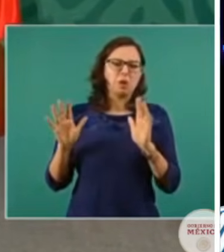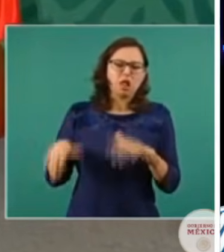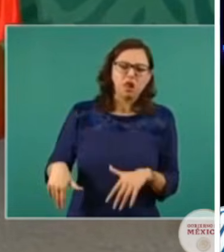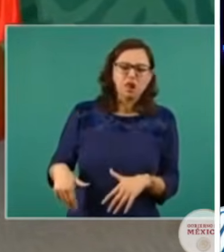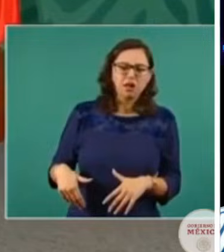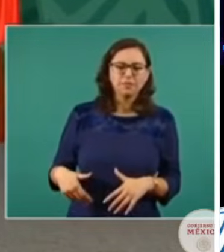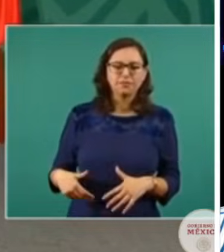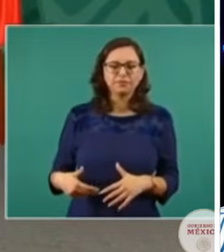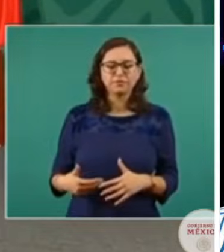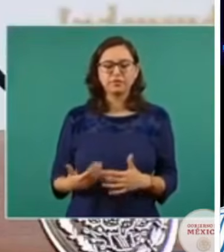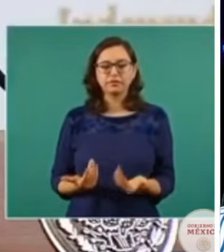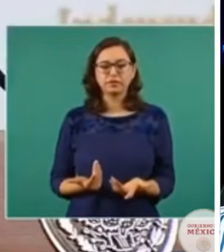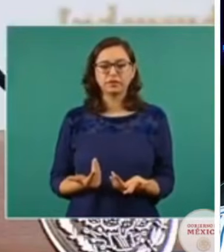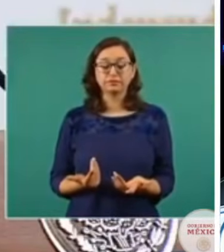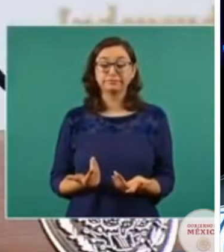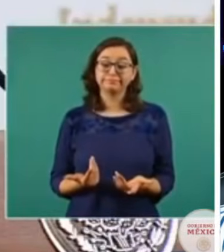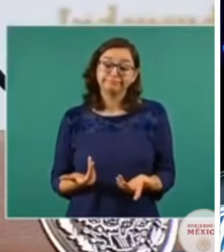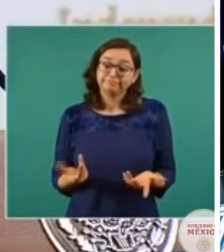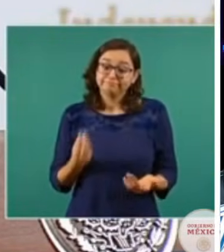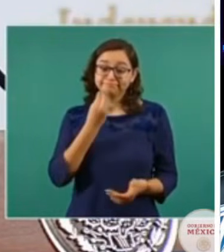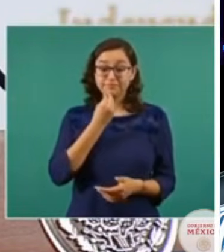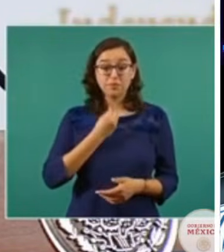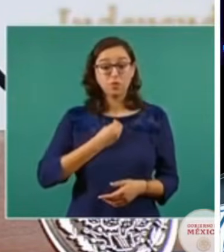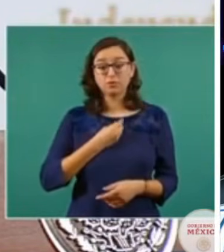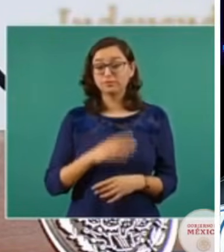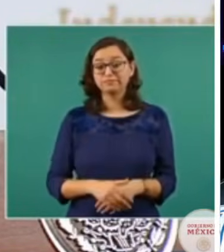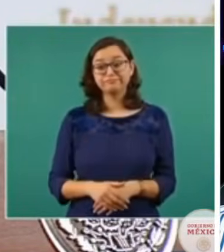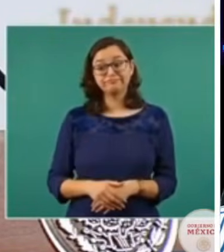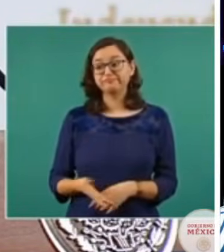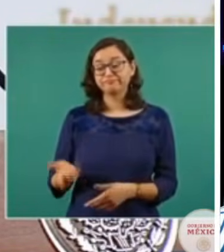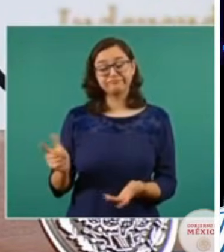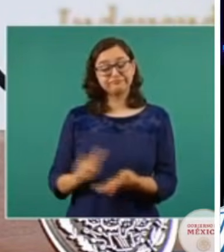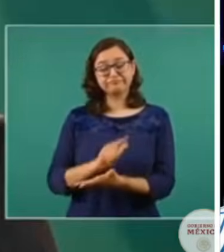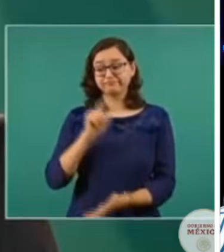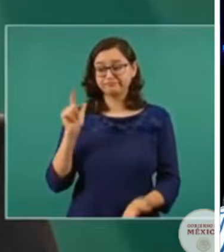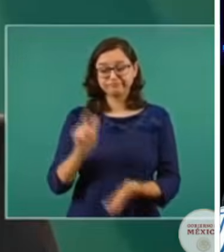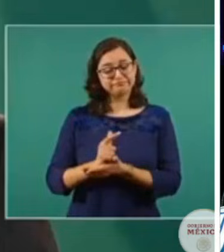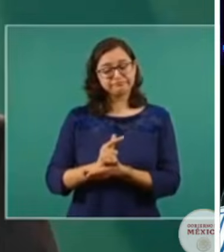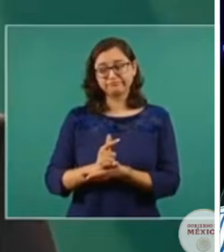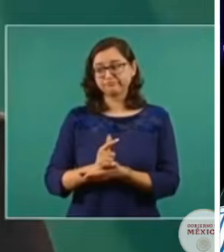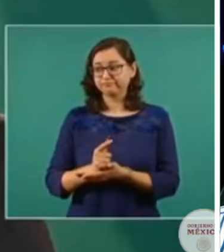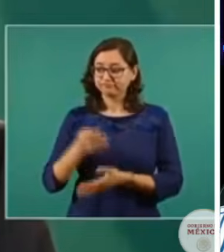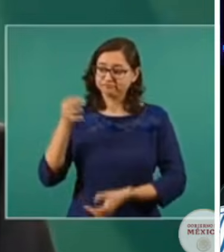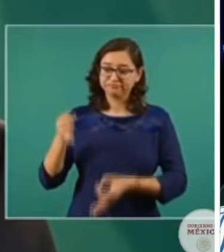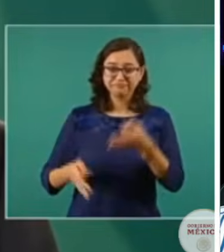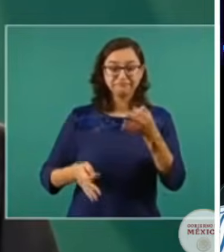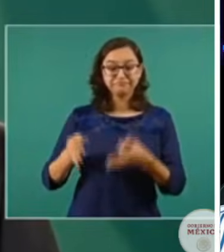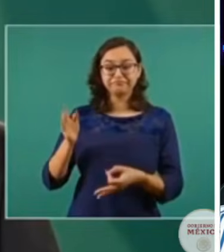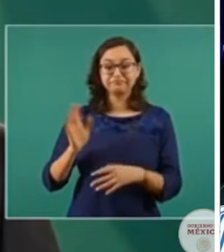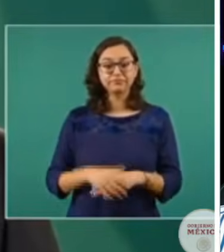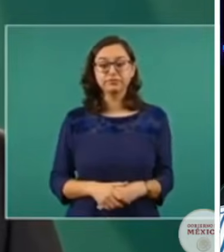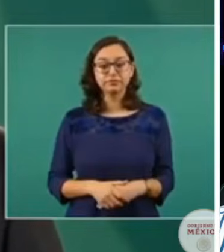E inclusive hicieron tendencia a este video del hermano del presidente. Así está la derecha.